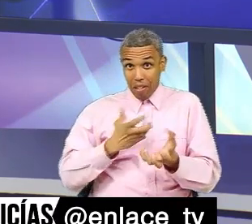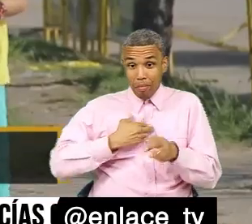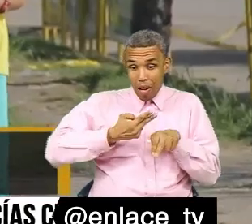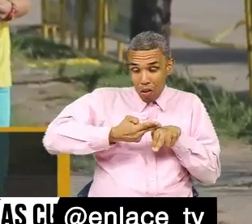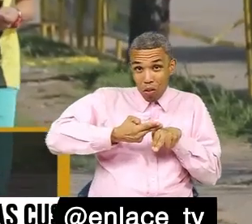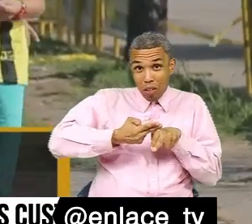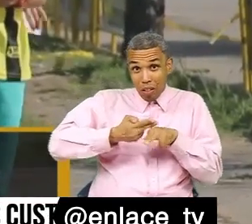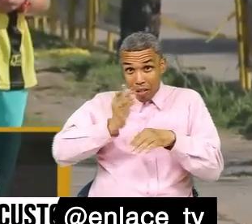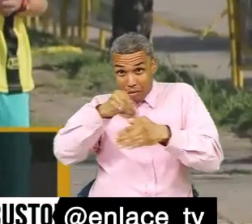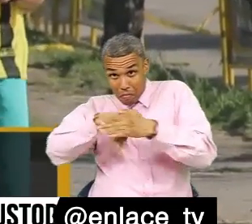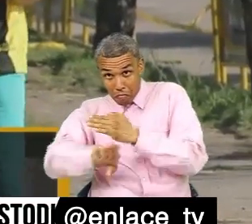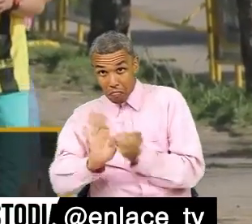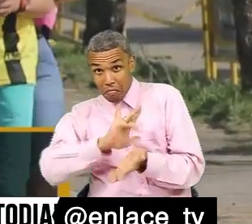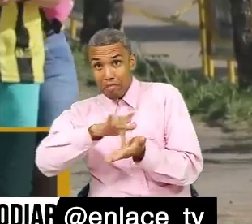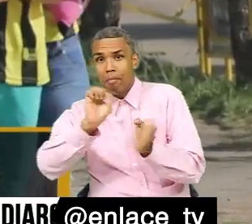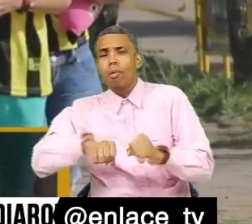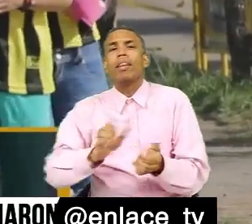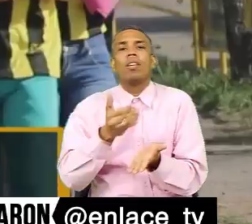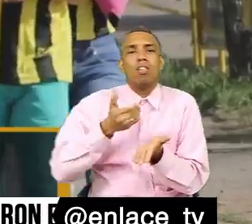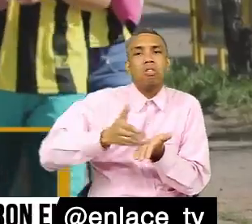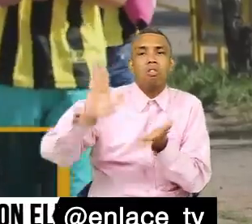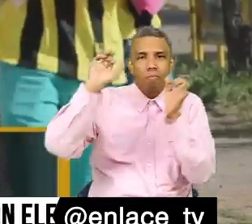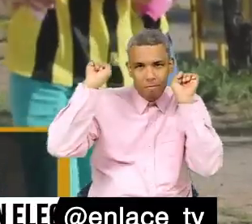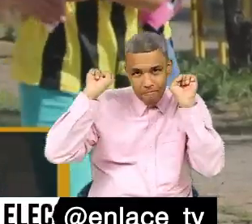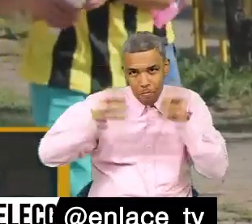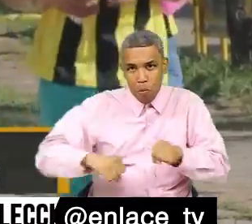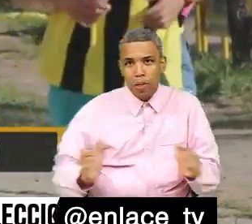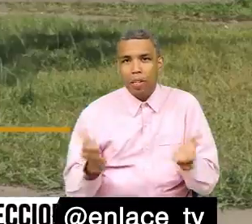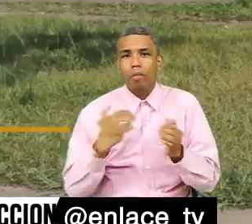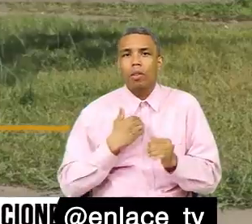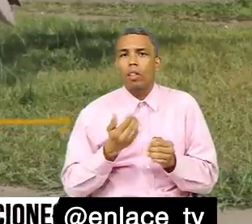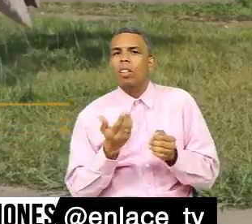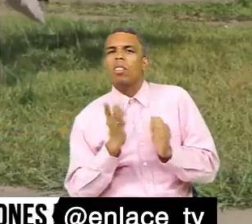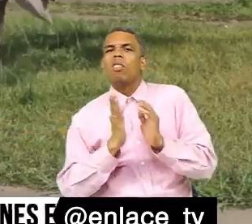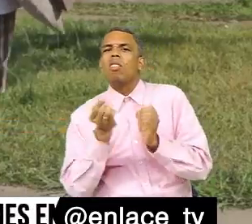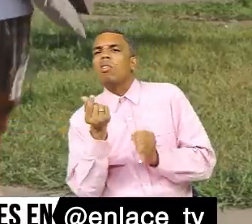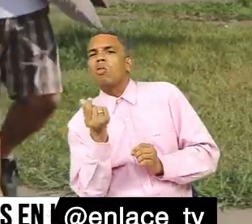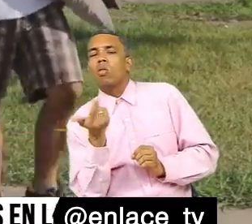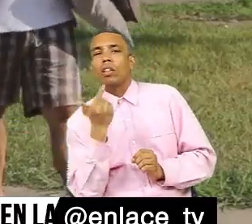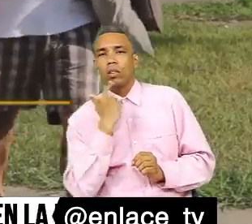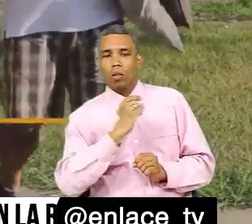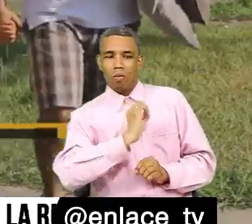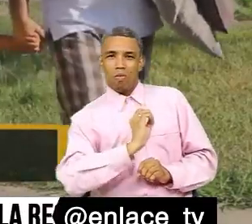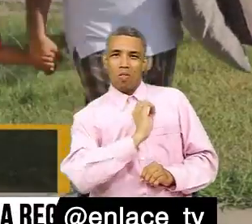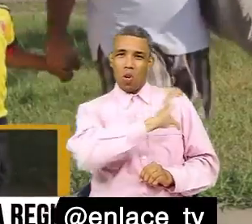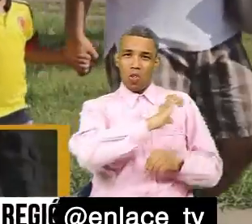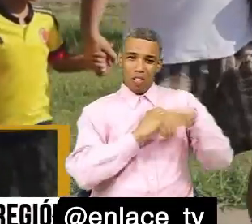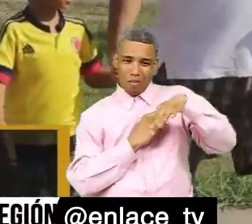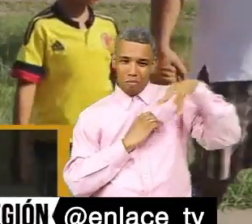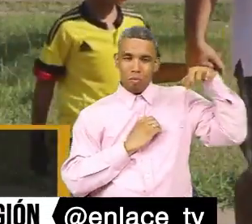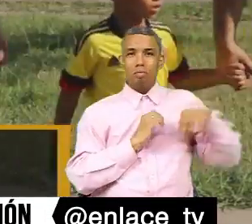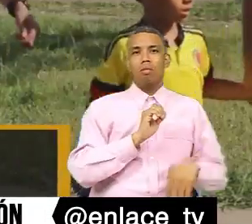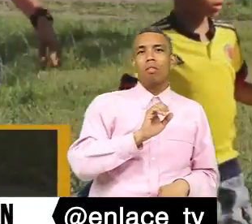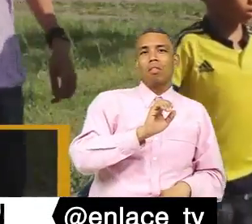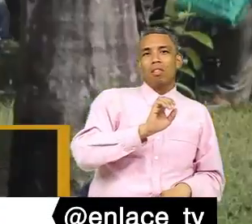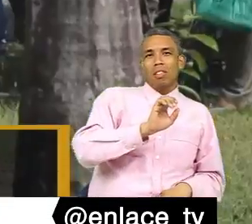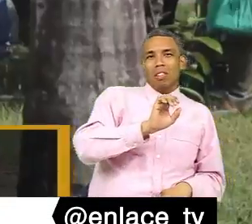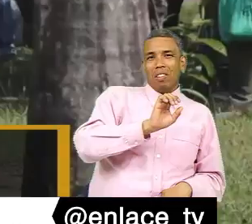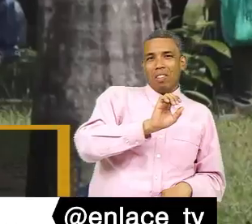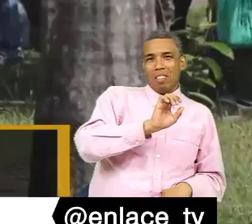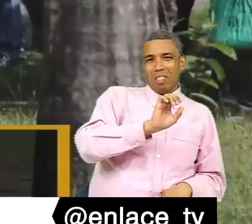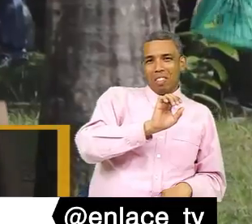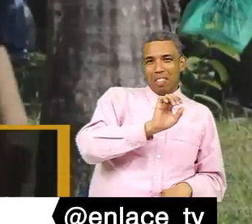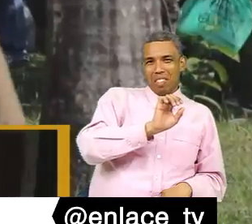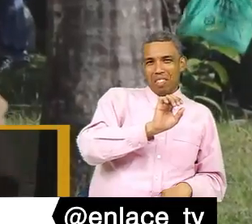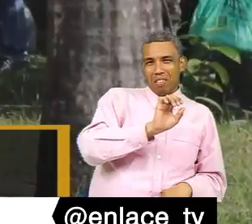La venta de la boletería para este juego ya está dispuesta con un valor de 25 mil pesos para la zona occidental, 15 mil pesos para los niños entre los